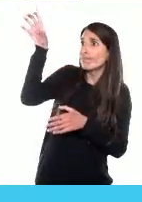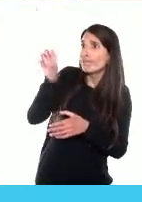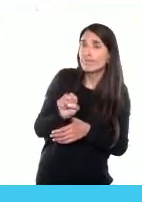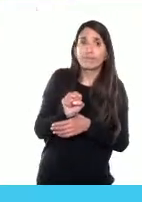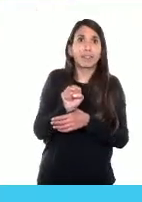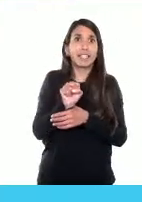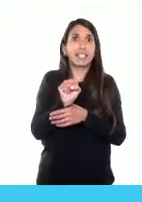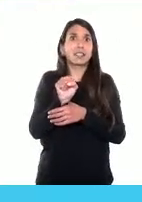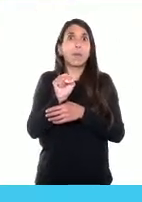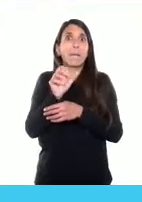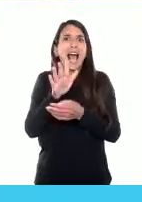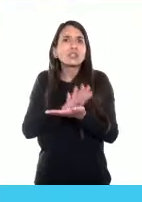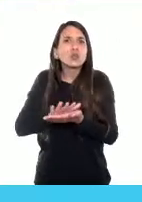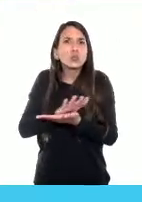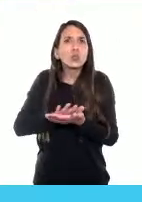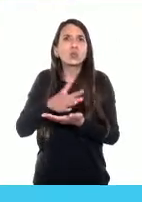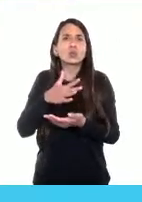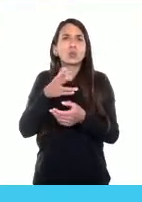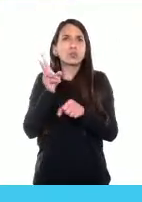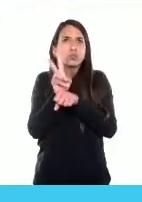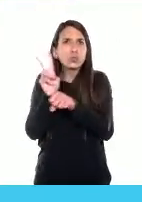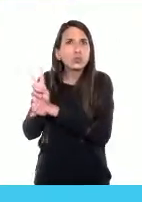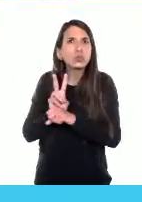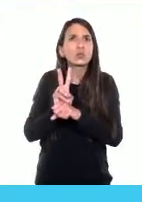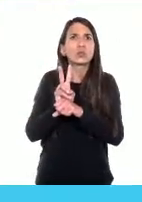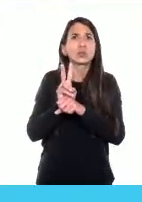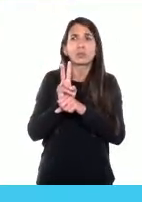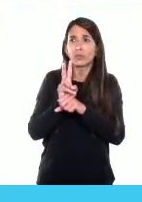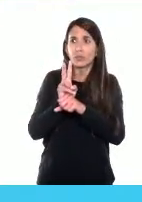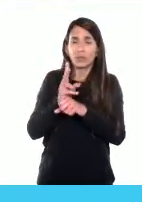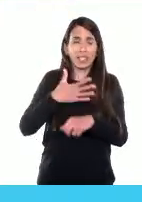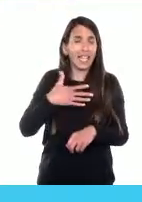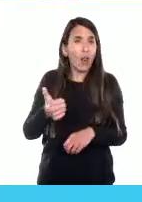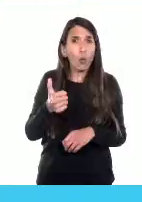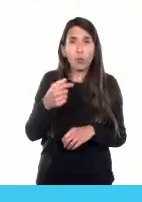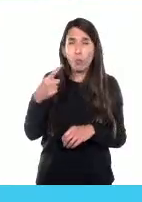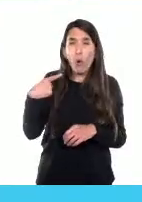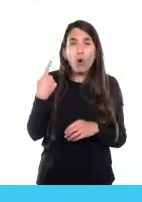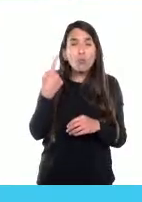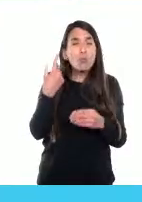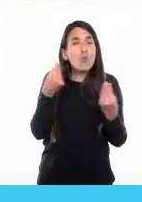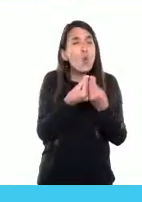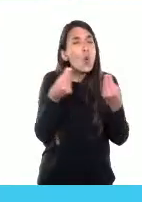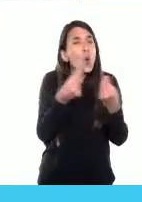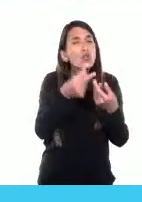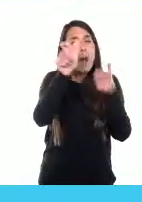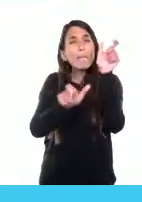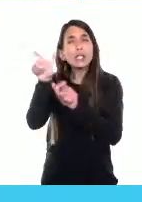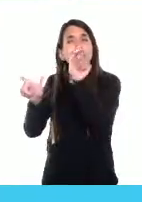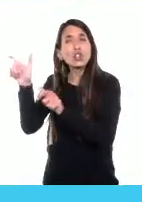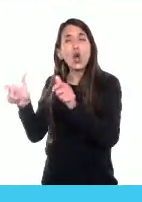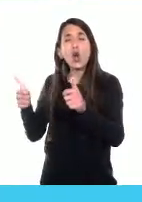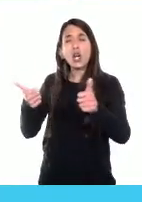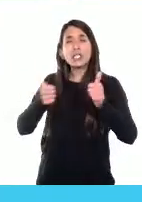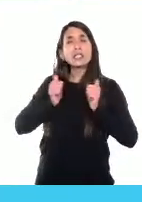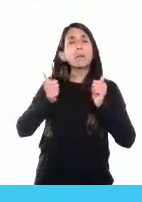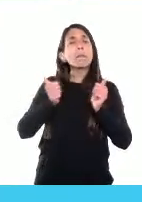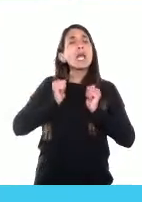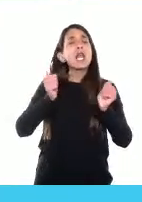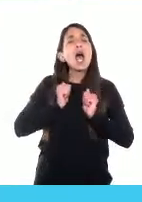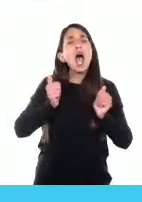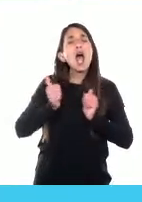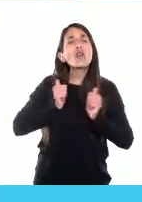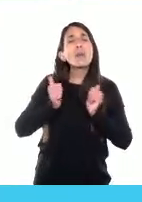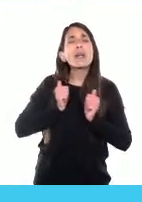reírse de todos aquellos que fallecieron esperando una vacuna que no llegó. Así que mi solidaridad para